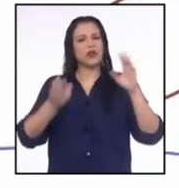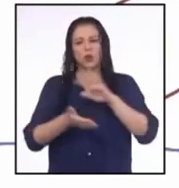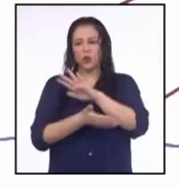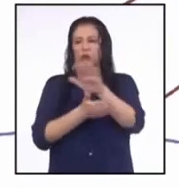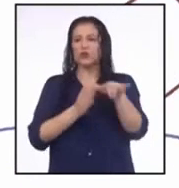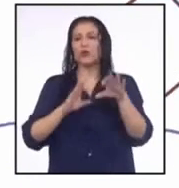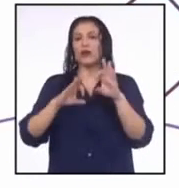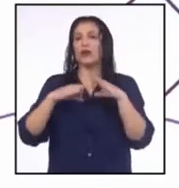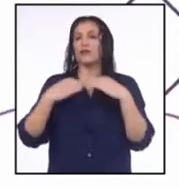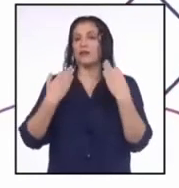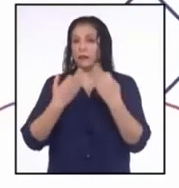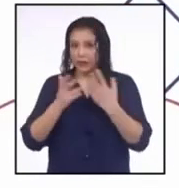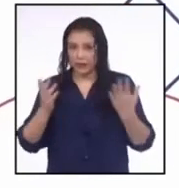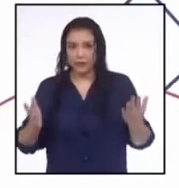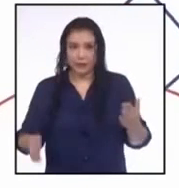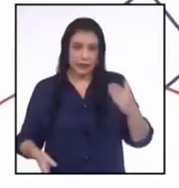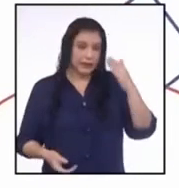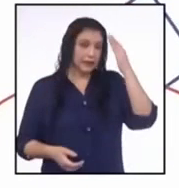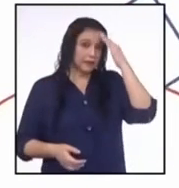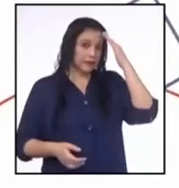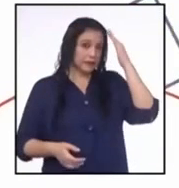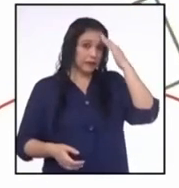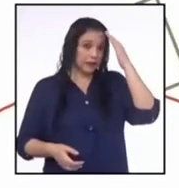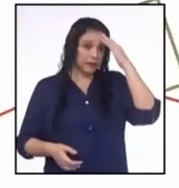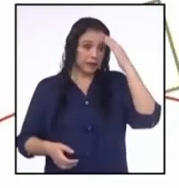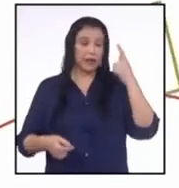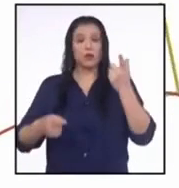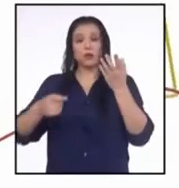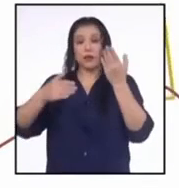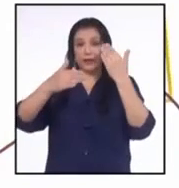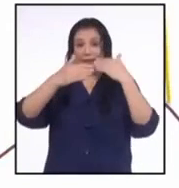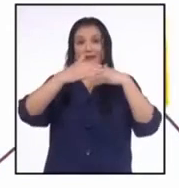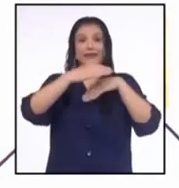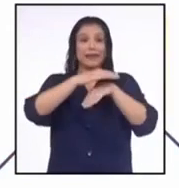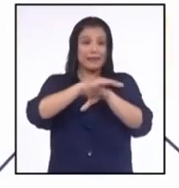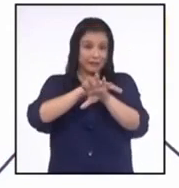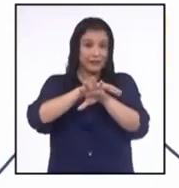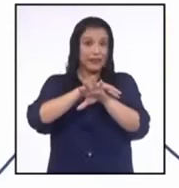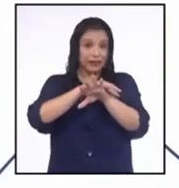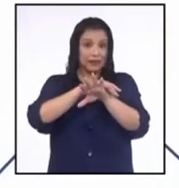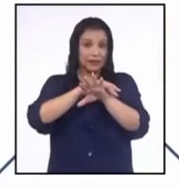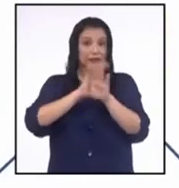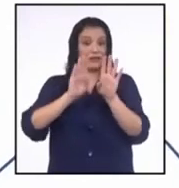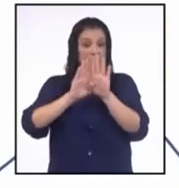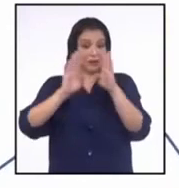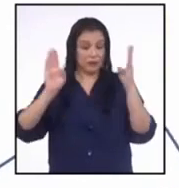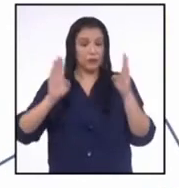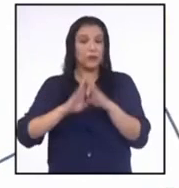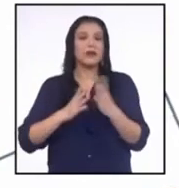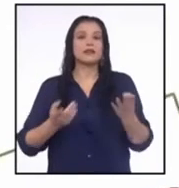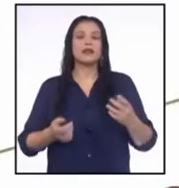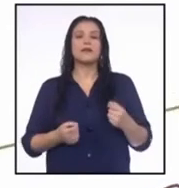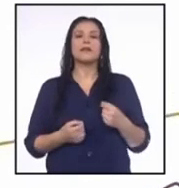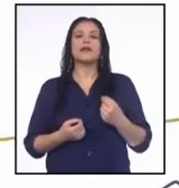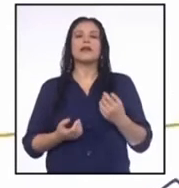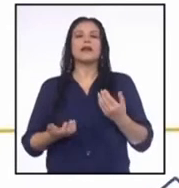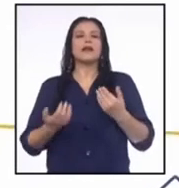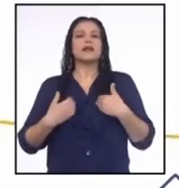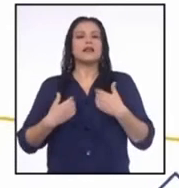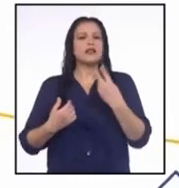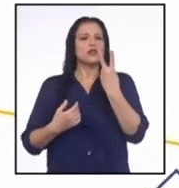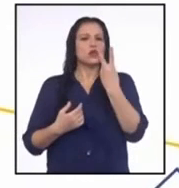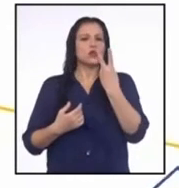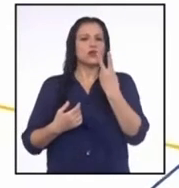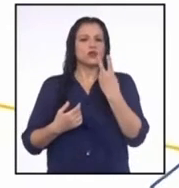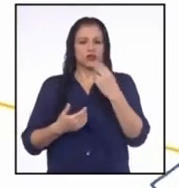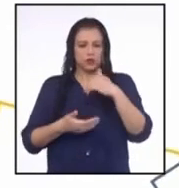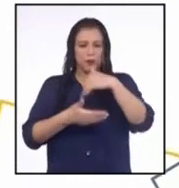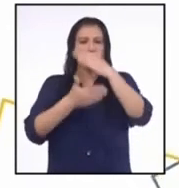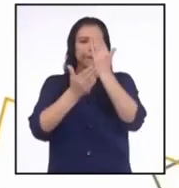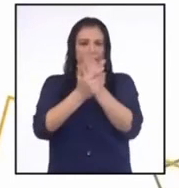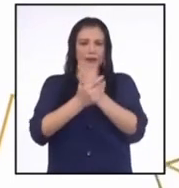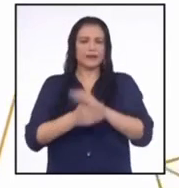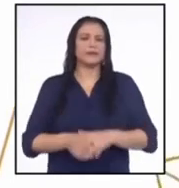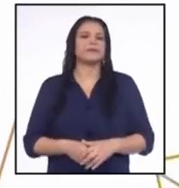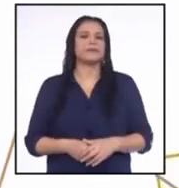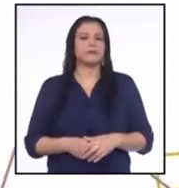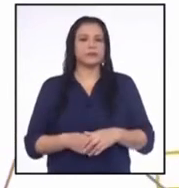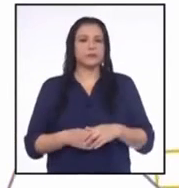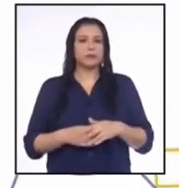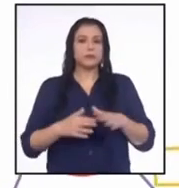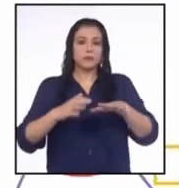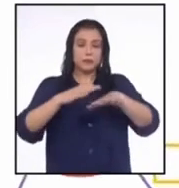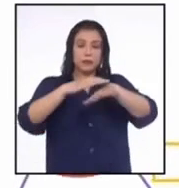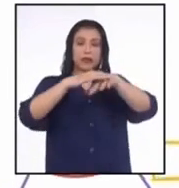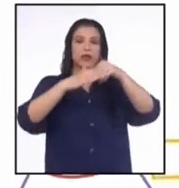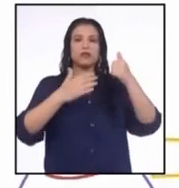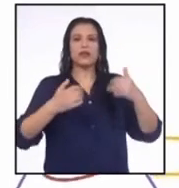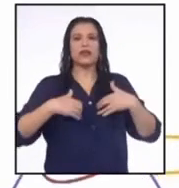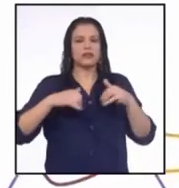la familia. Se sabe que uno de los accesos del ingreso principal está formado por dos partes. La parte